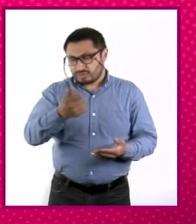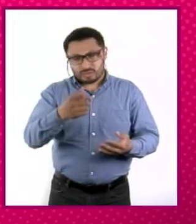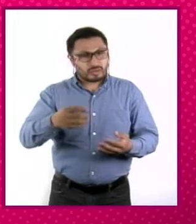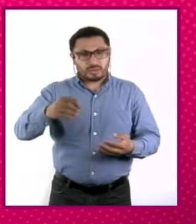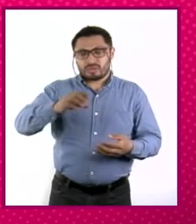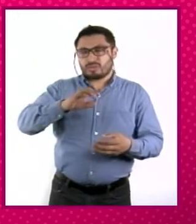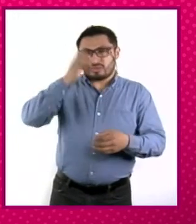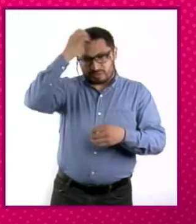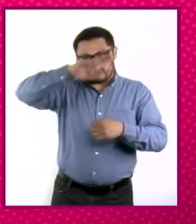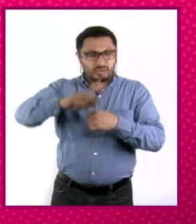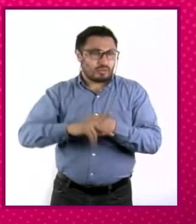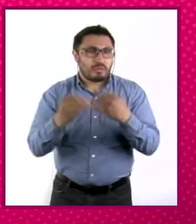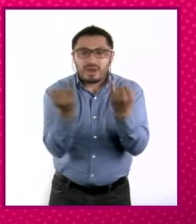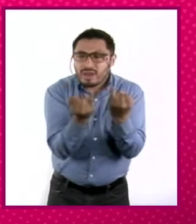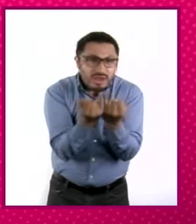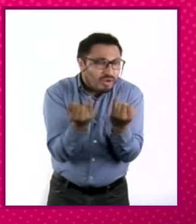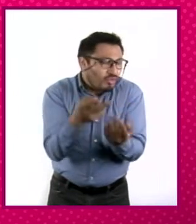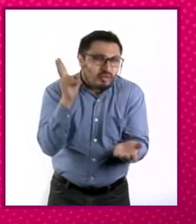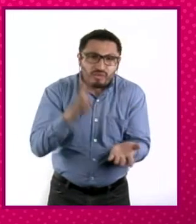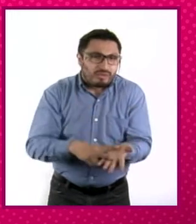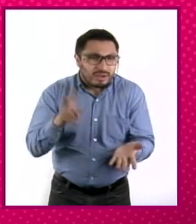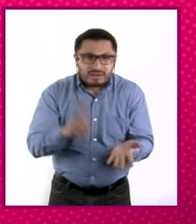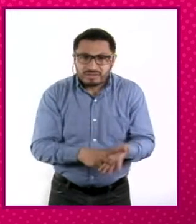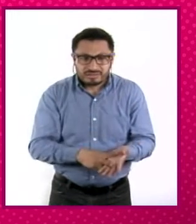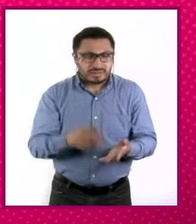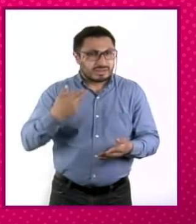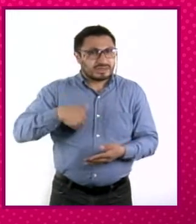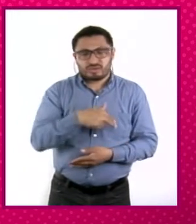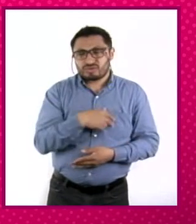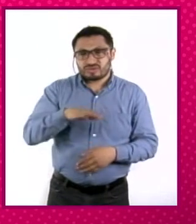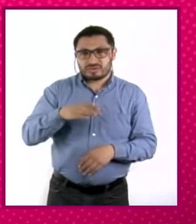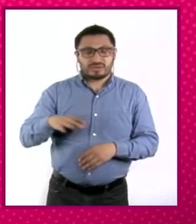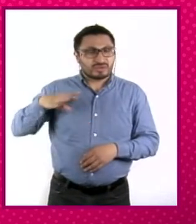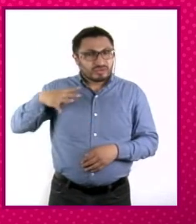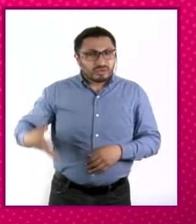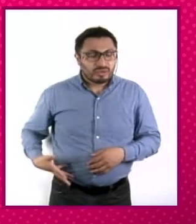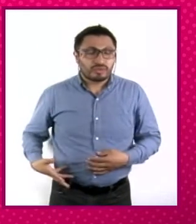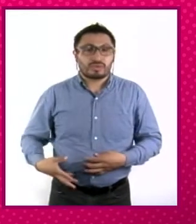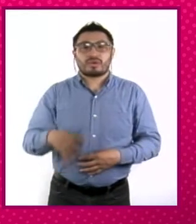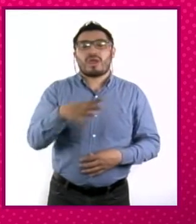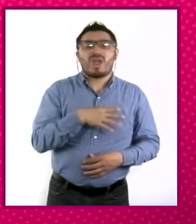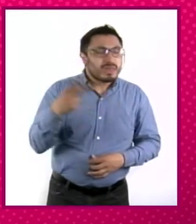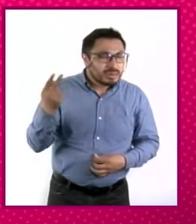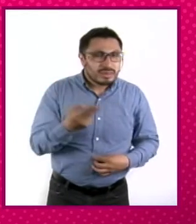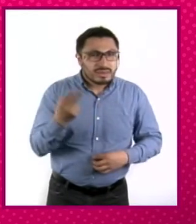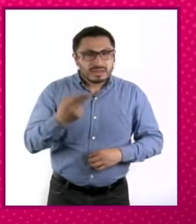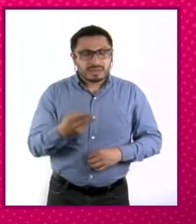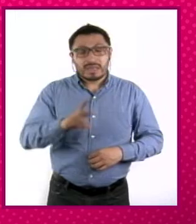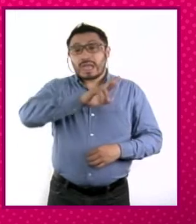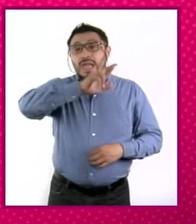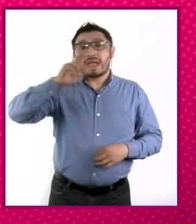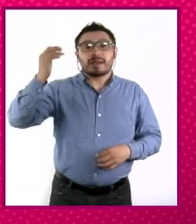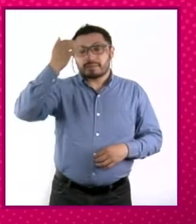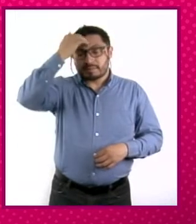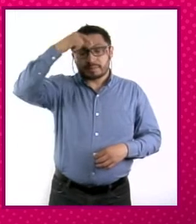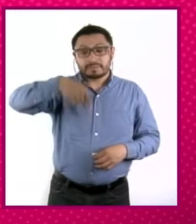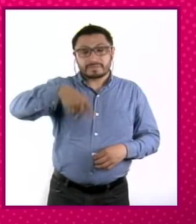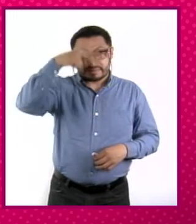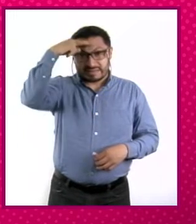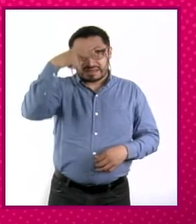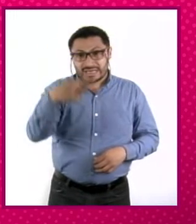hubo grandísimas rebeliones, rebeliones sostenidas. Los yaquis se rebelaron todo el siglo XIX.